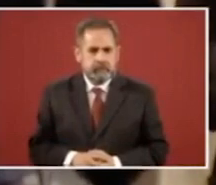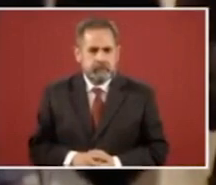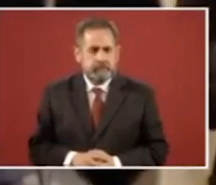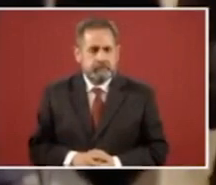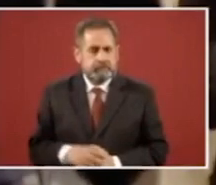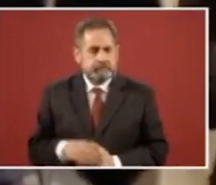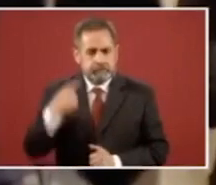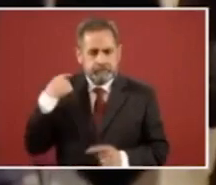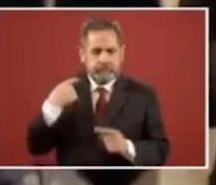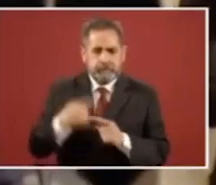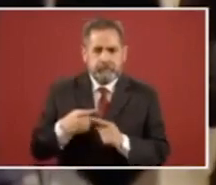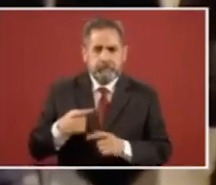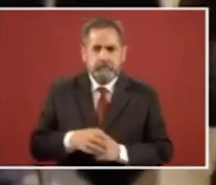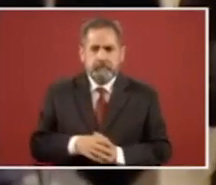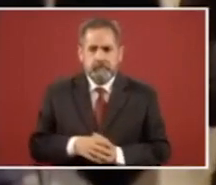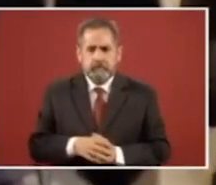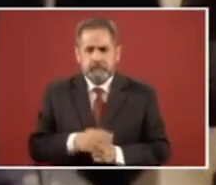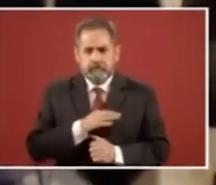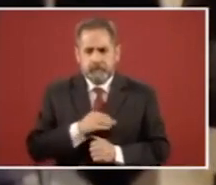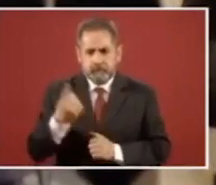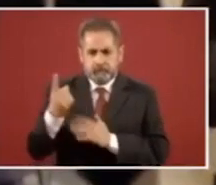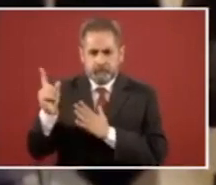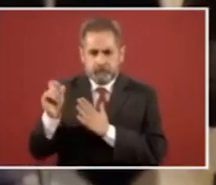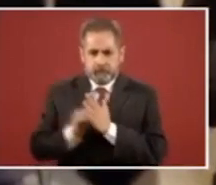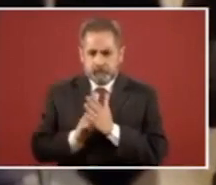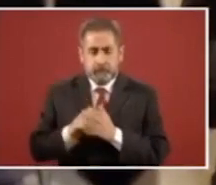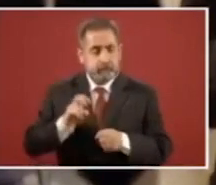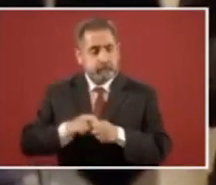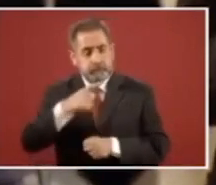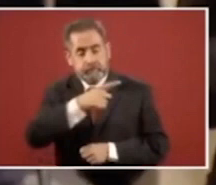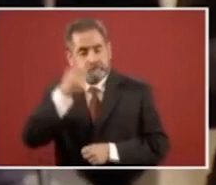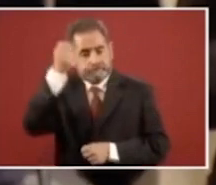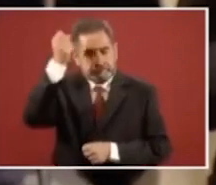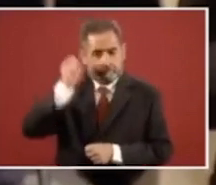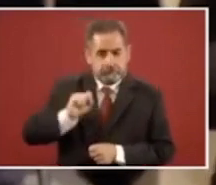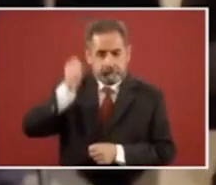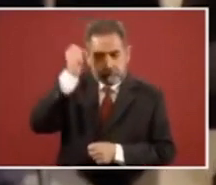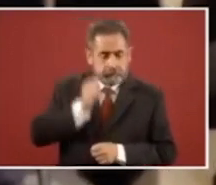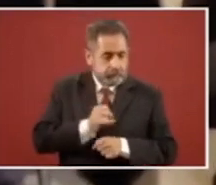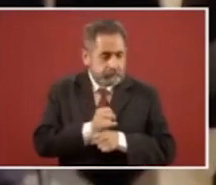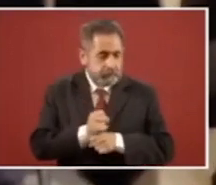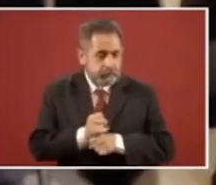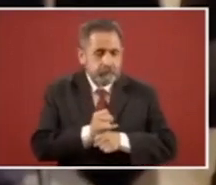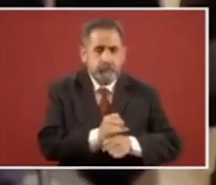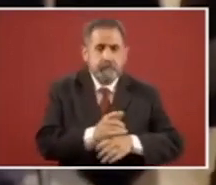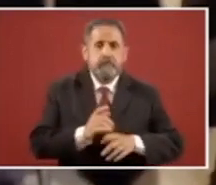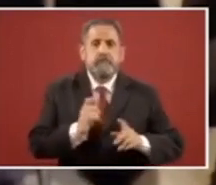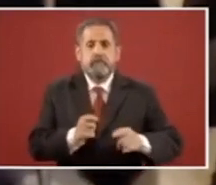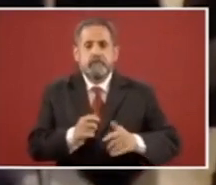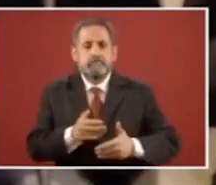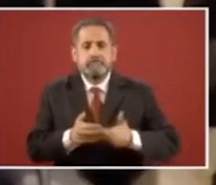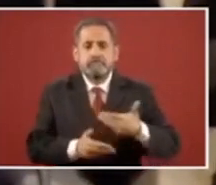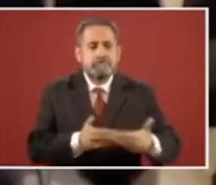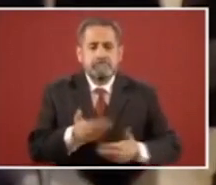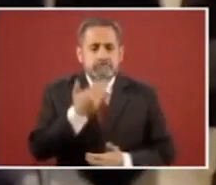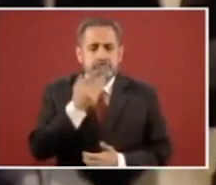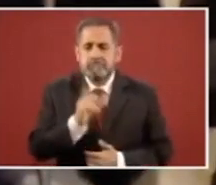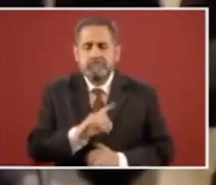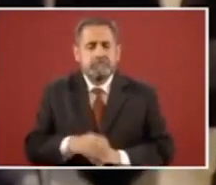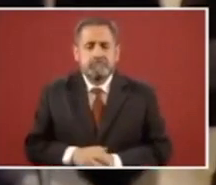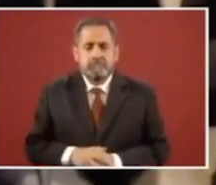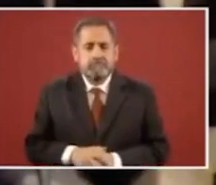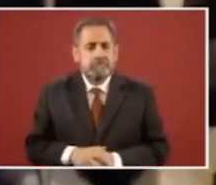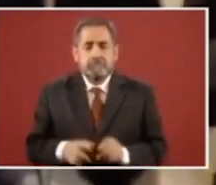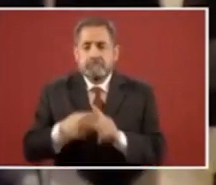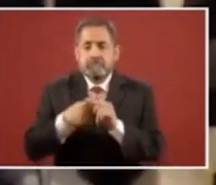ha pasado casi un poco más de un mes, en Sinaloa las investigaciones no solo parece que no avanzan, ni siquiera